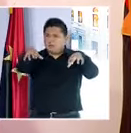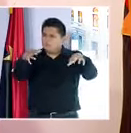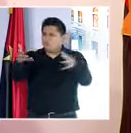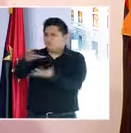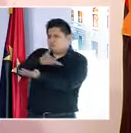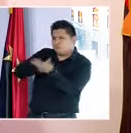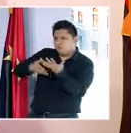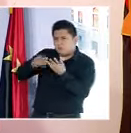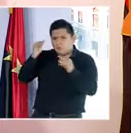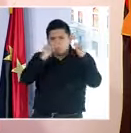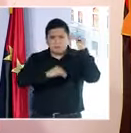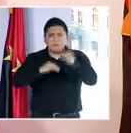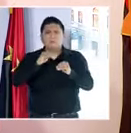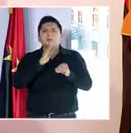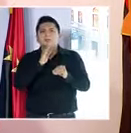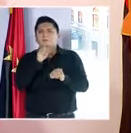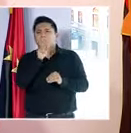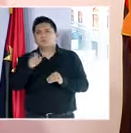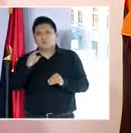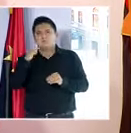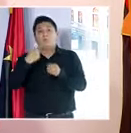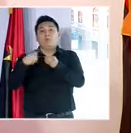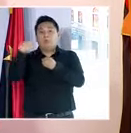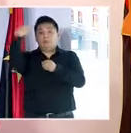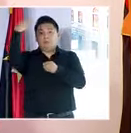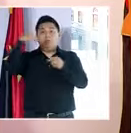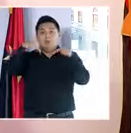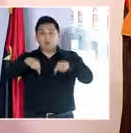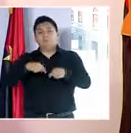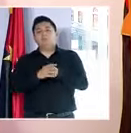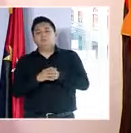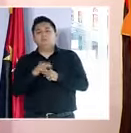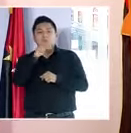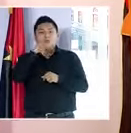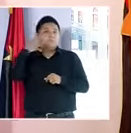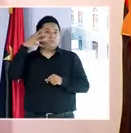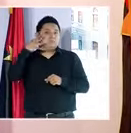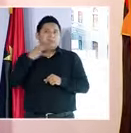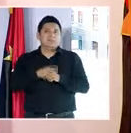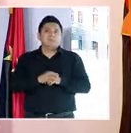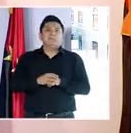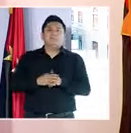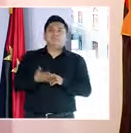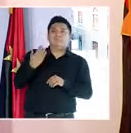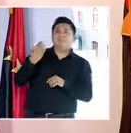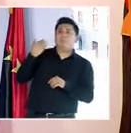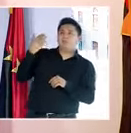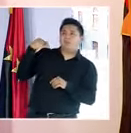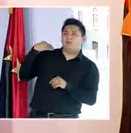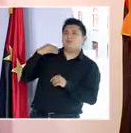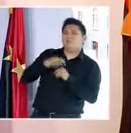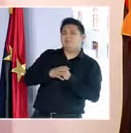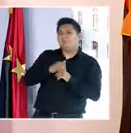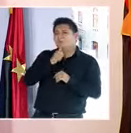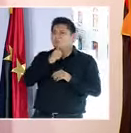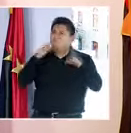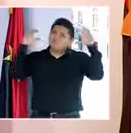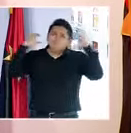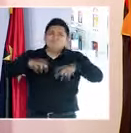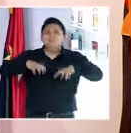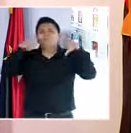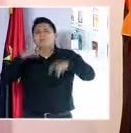y políticos de la región. Y recientemente, la ola invernal nos ha traído grandes retos